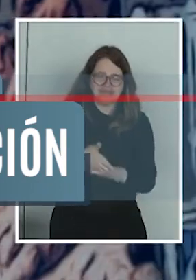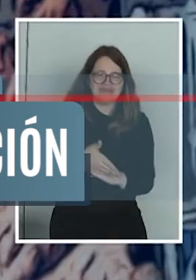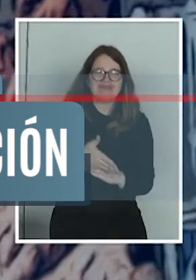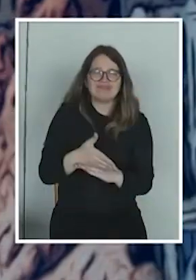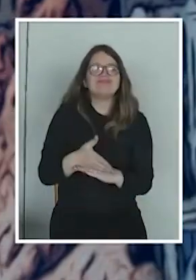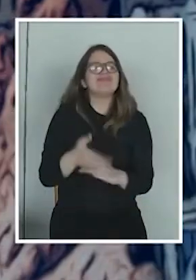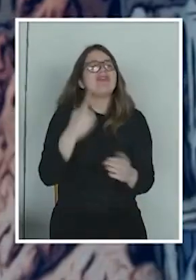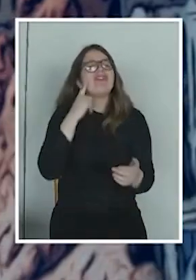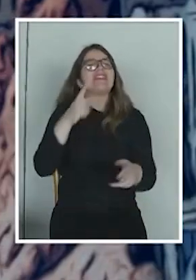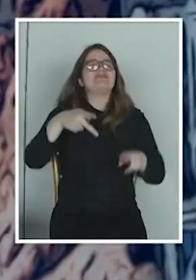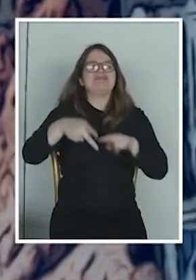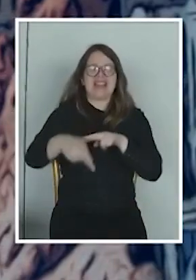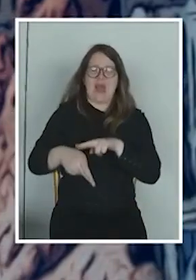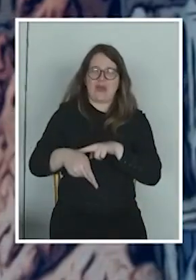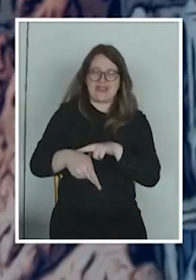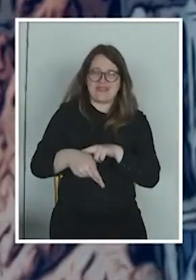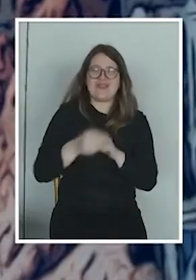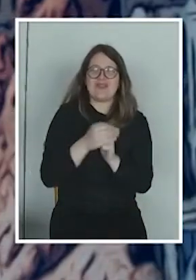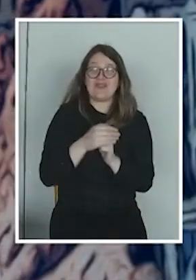de la población